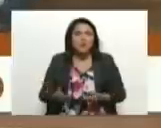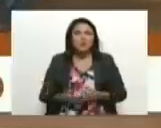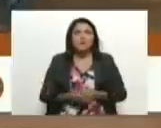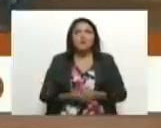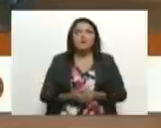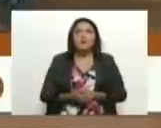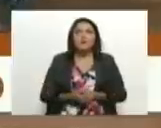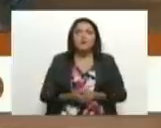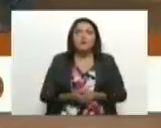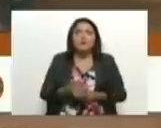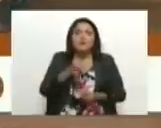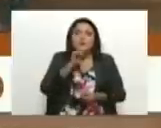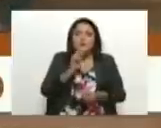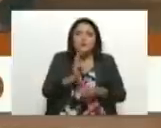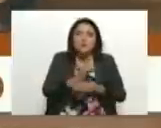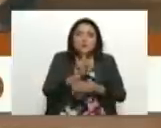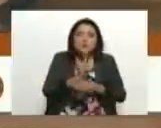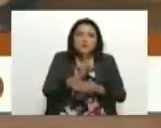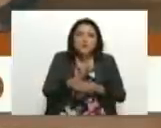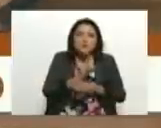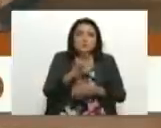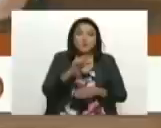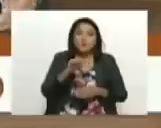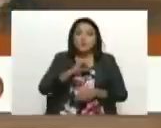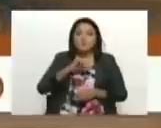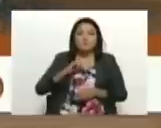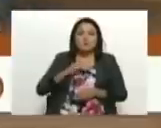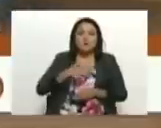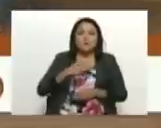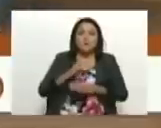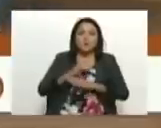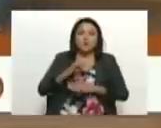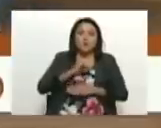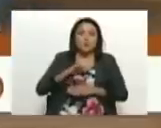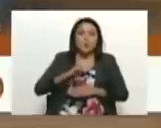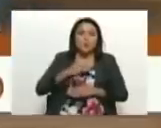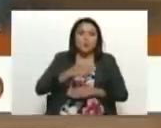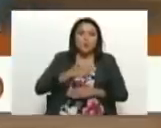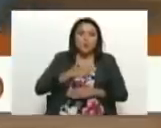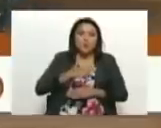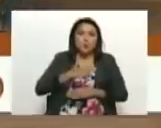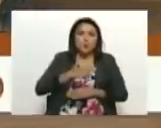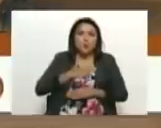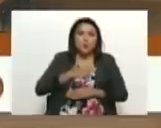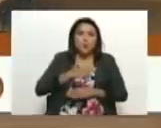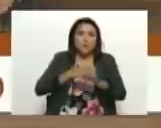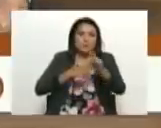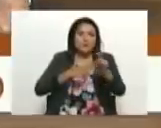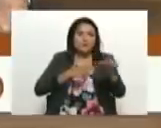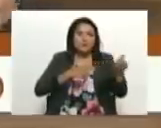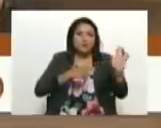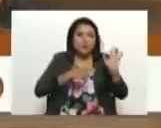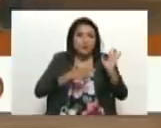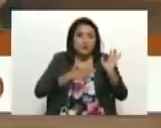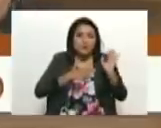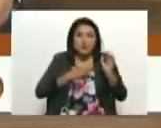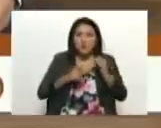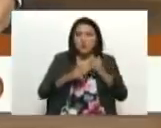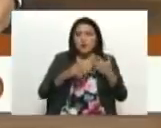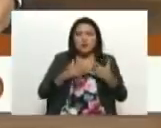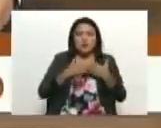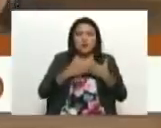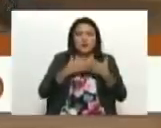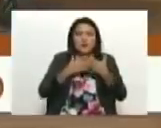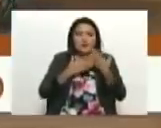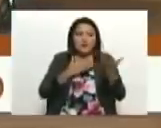Y los utilizan particulares para su uso personal, como que fuera un botín de guerra. No es